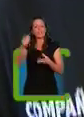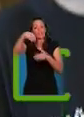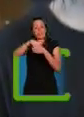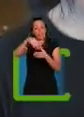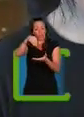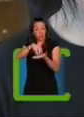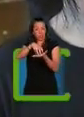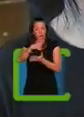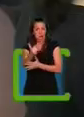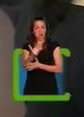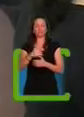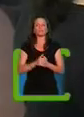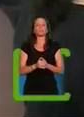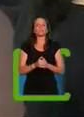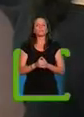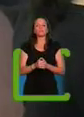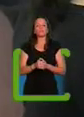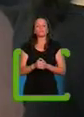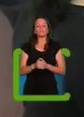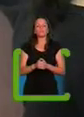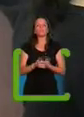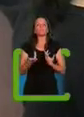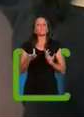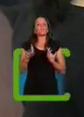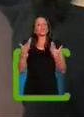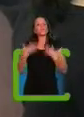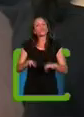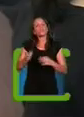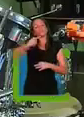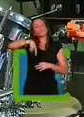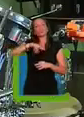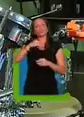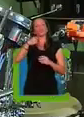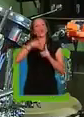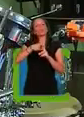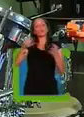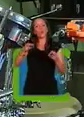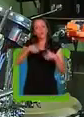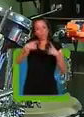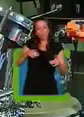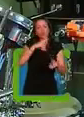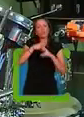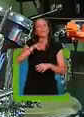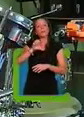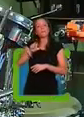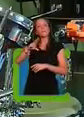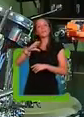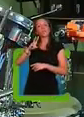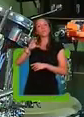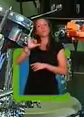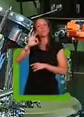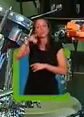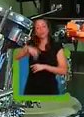podemos encontrar en este centro ocupacional. Normalmente trabajamos con los instrumentos de percusión porque son los más accesibles para